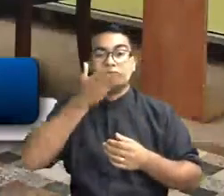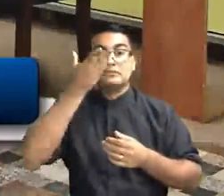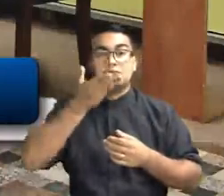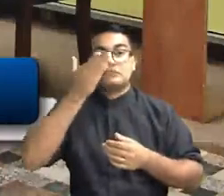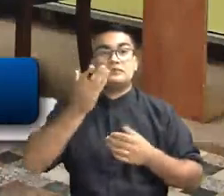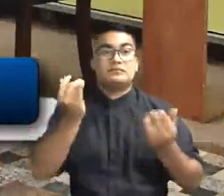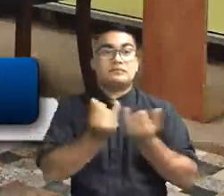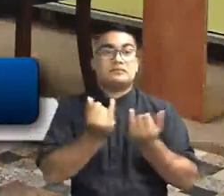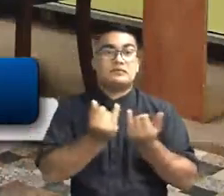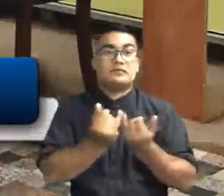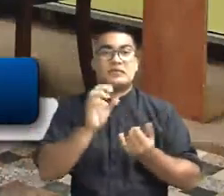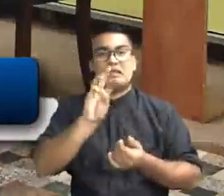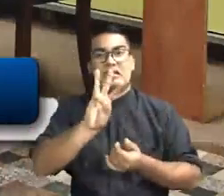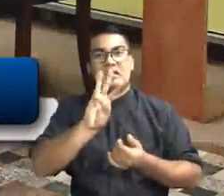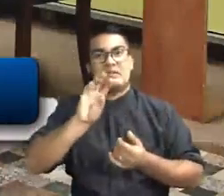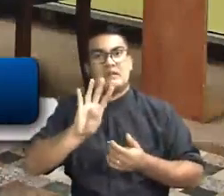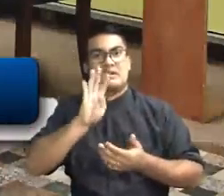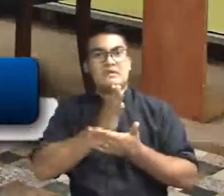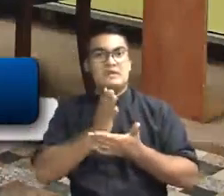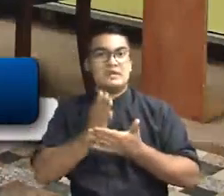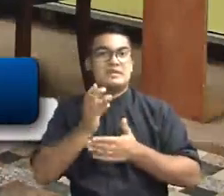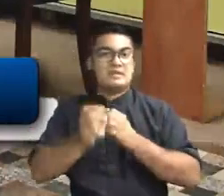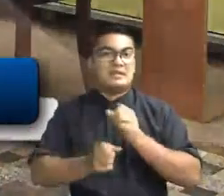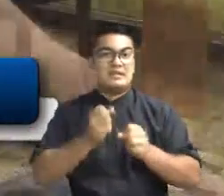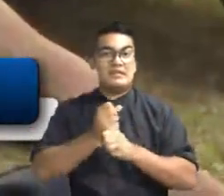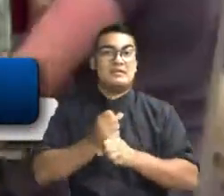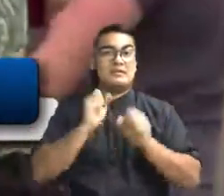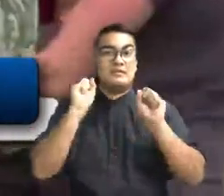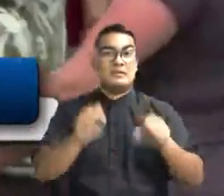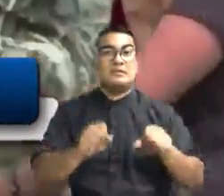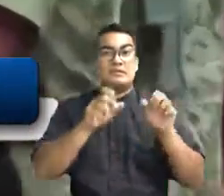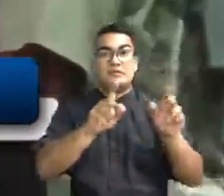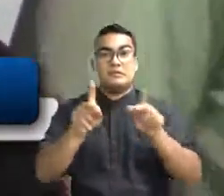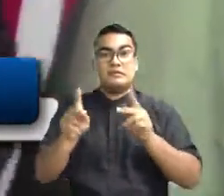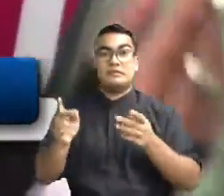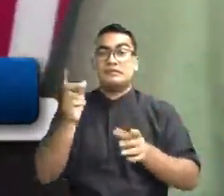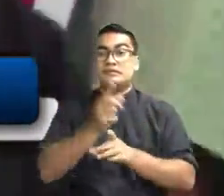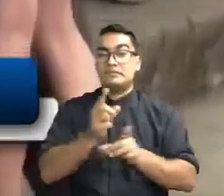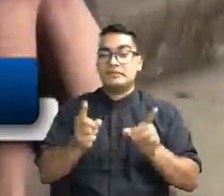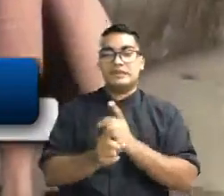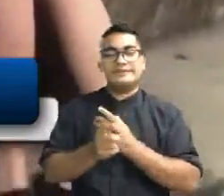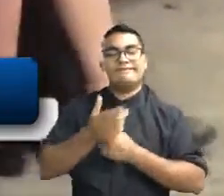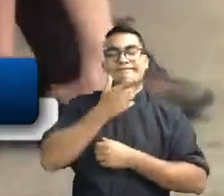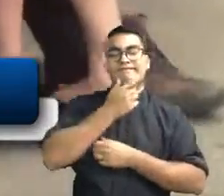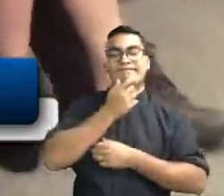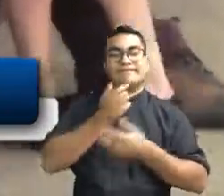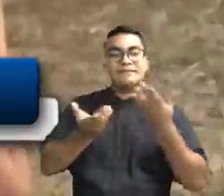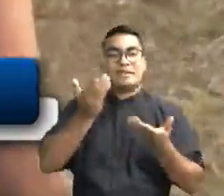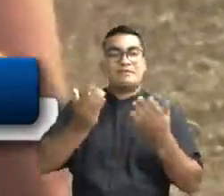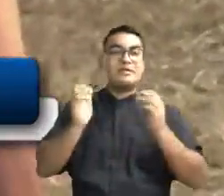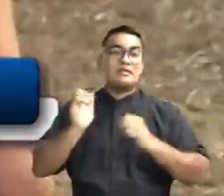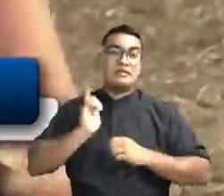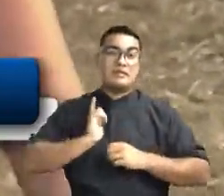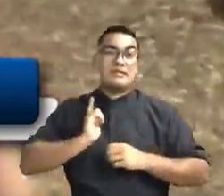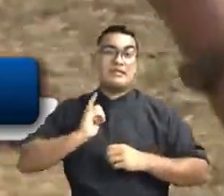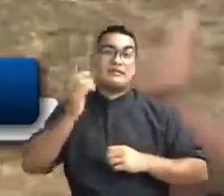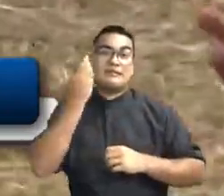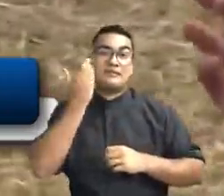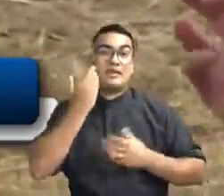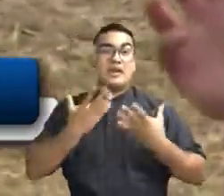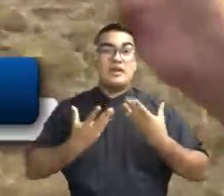como 3-4 veces al año, muy frecuentes, son pacientes que nosotros tenemos que empezar a sospechar de que pueden tener una enfermedad pulmonar